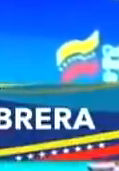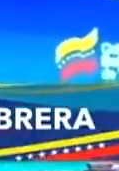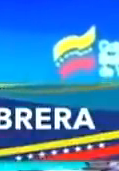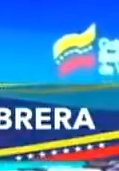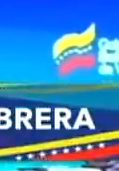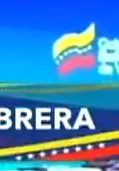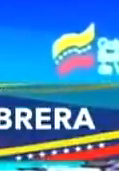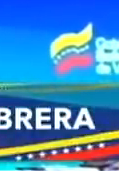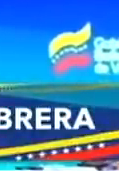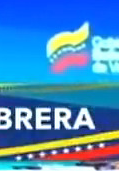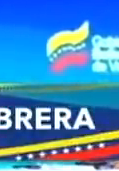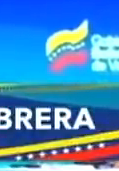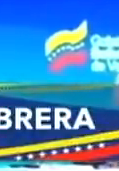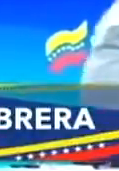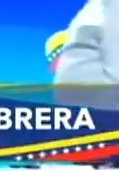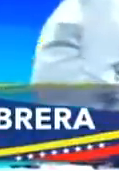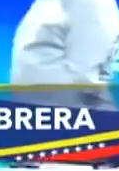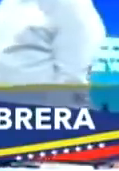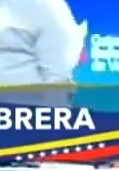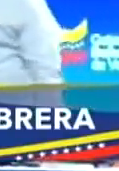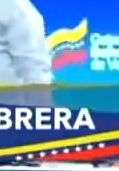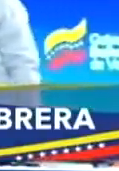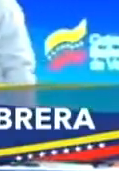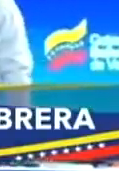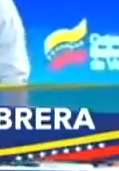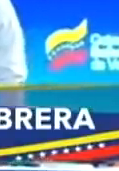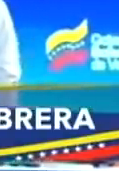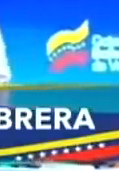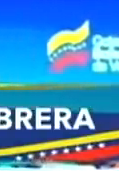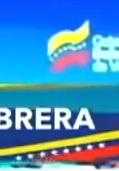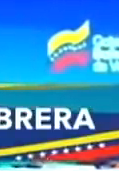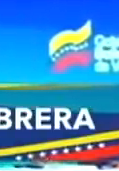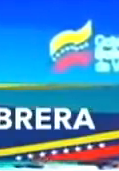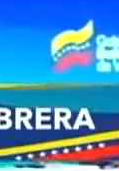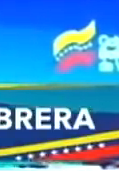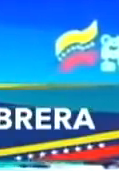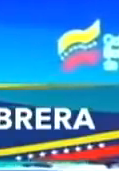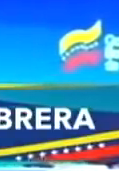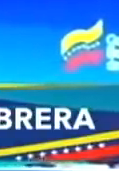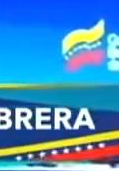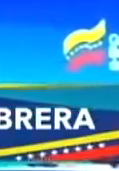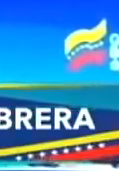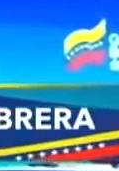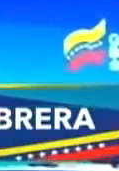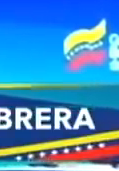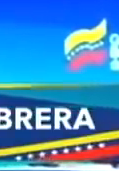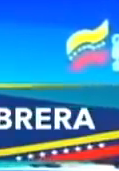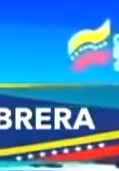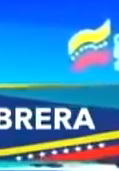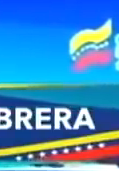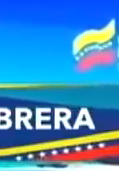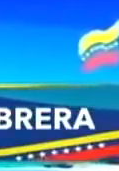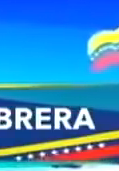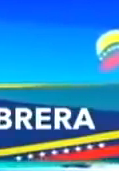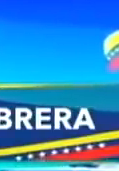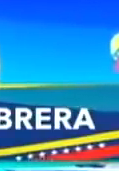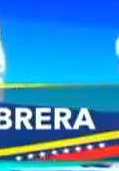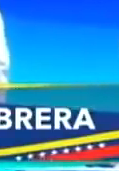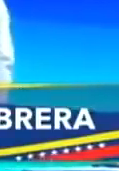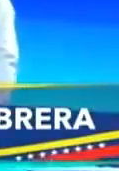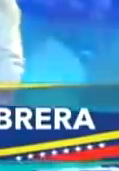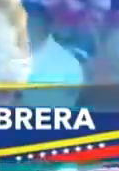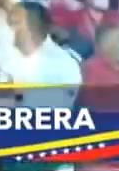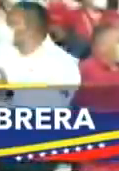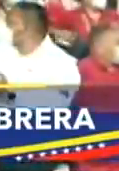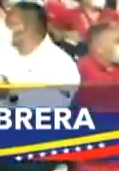creación de la central bolivariana socialista de los trabajadores hay que mencionar que a pesar